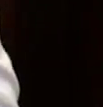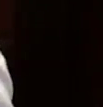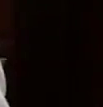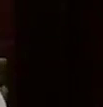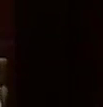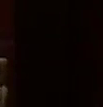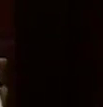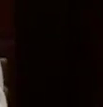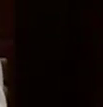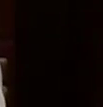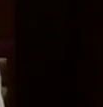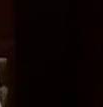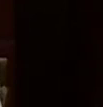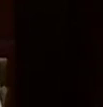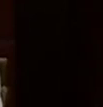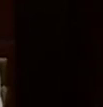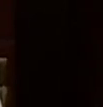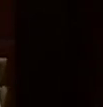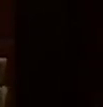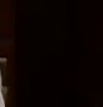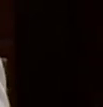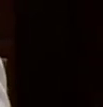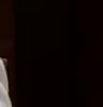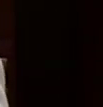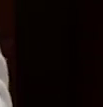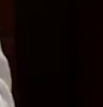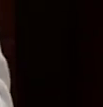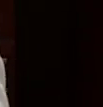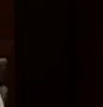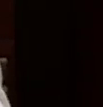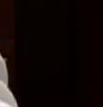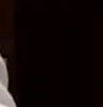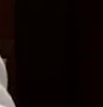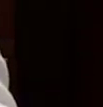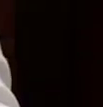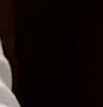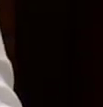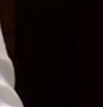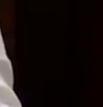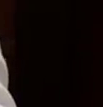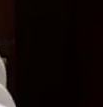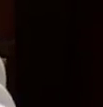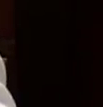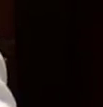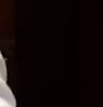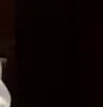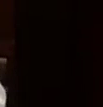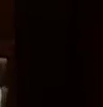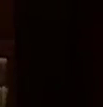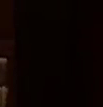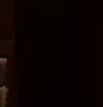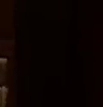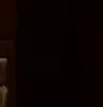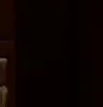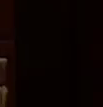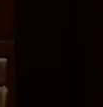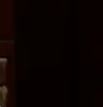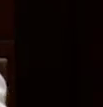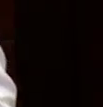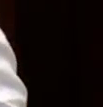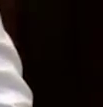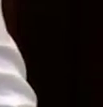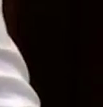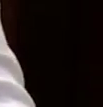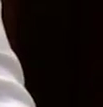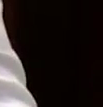social, con democracia y paz. Hoy con humildad, pero también con satisfacción puedo decirles que he